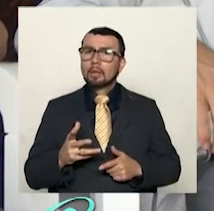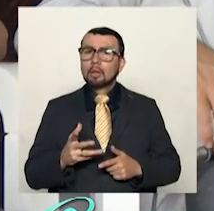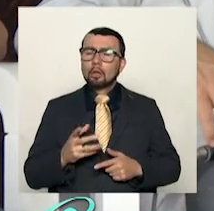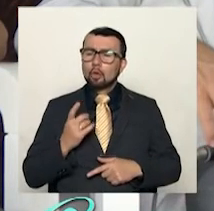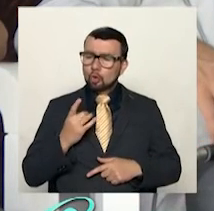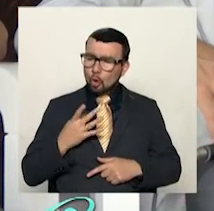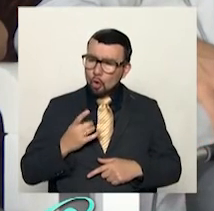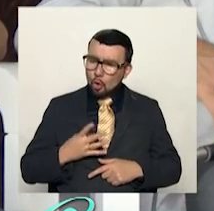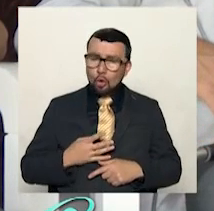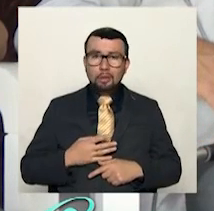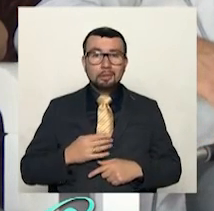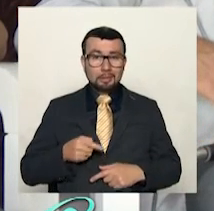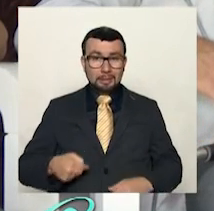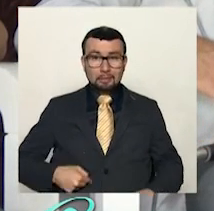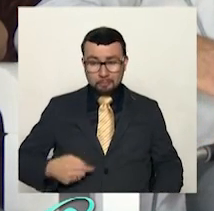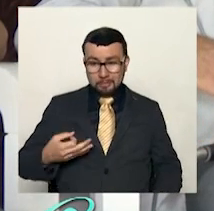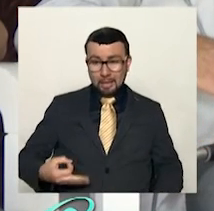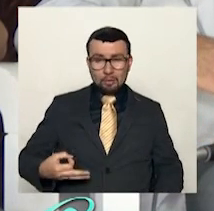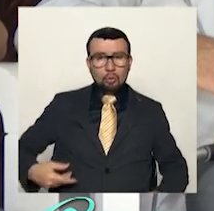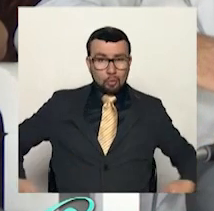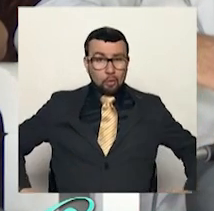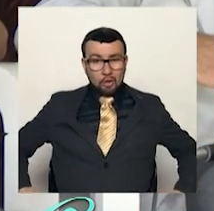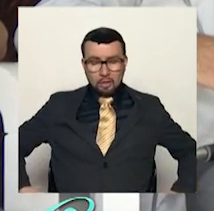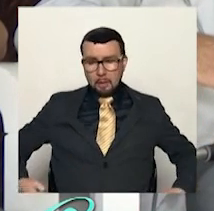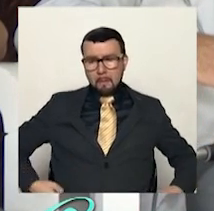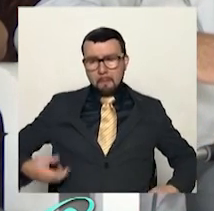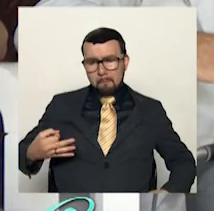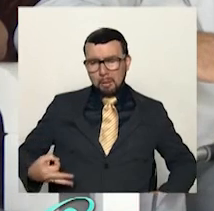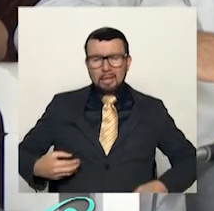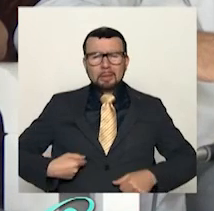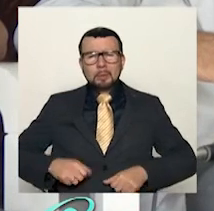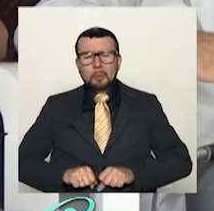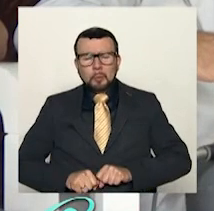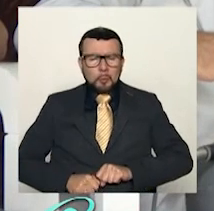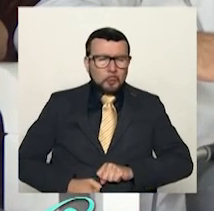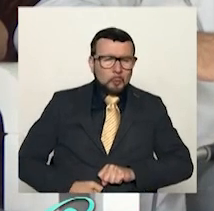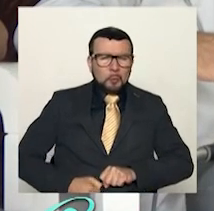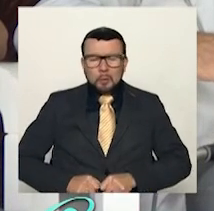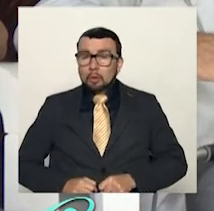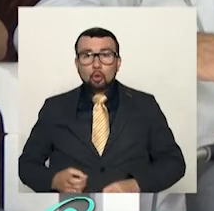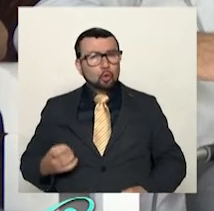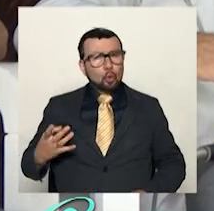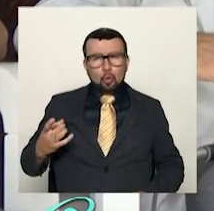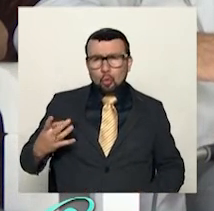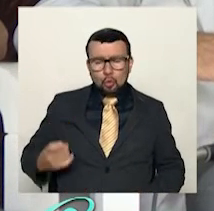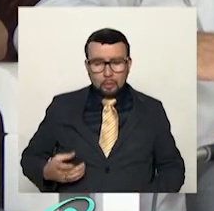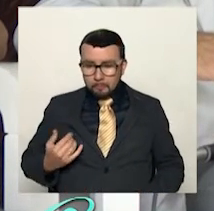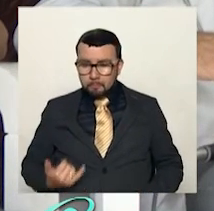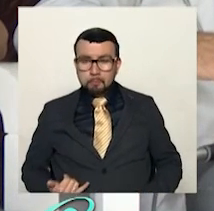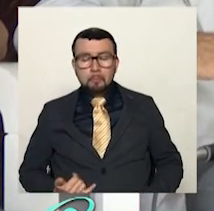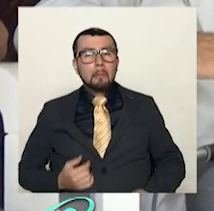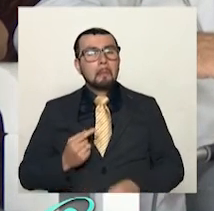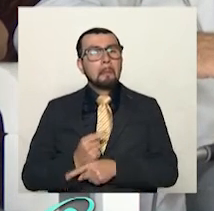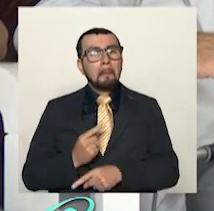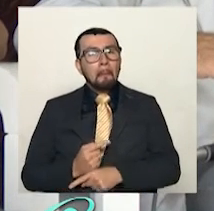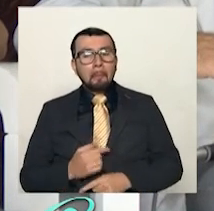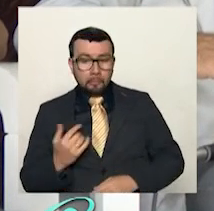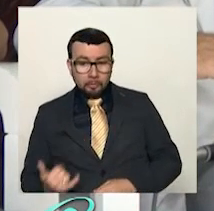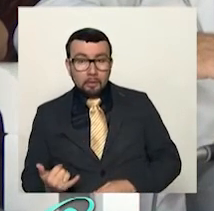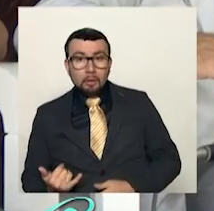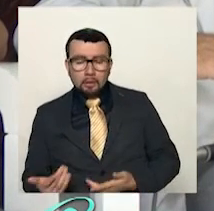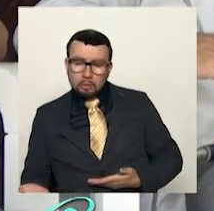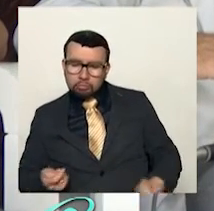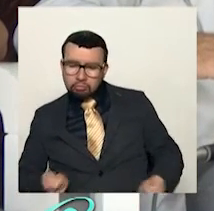dolores de cálculos de los riñones, cuando tenemos dolores abdominales de la parte posterior que se dirigen hacia la parte